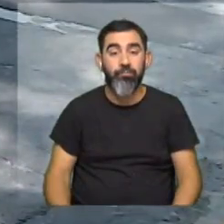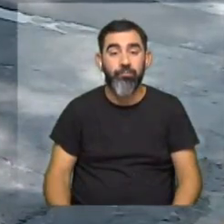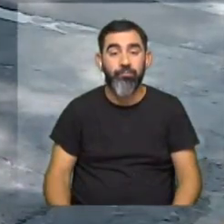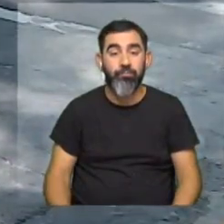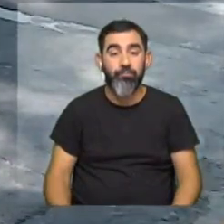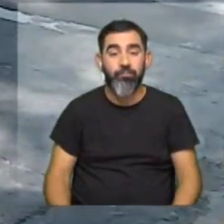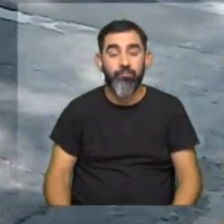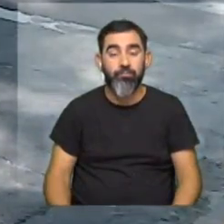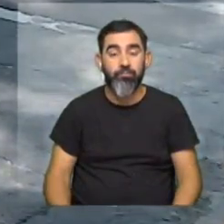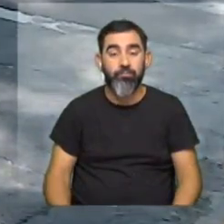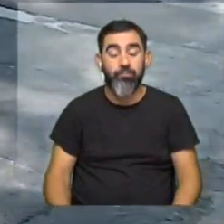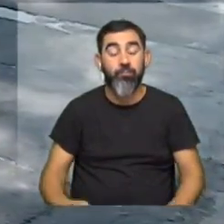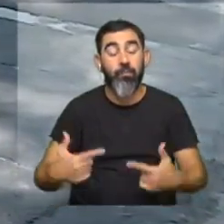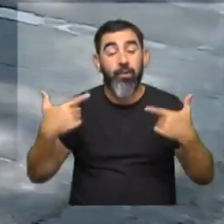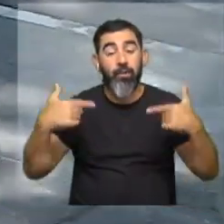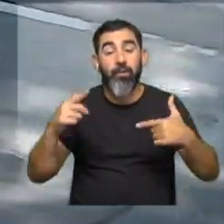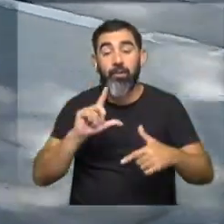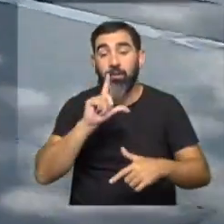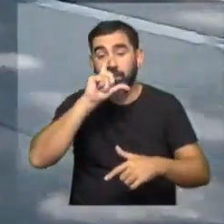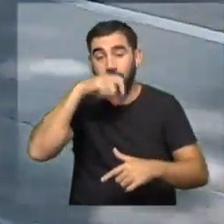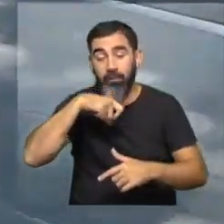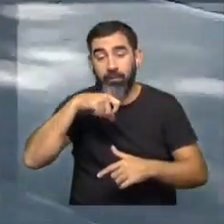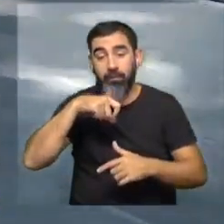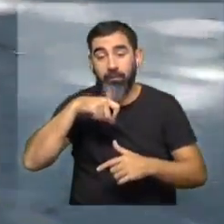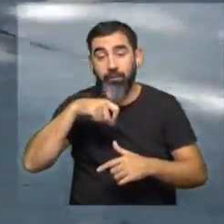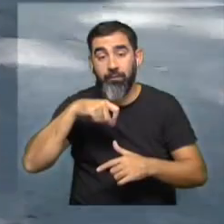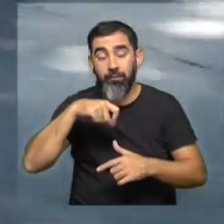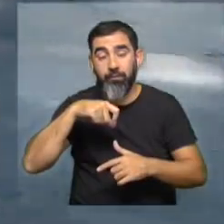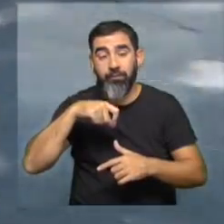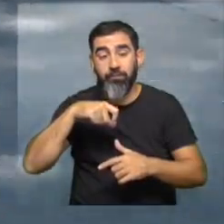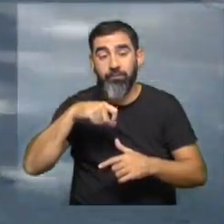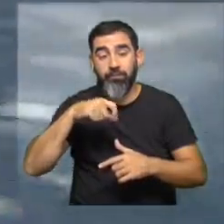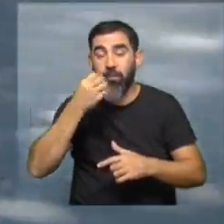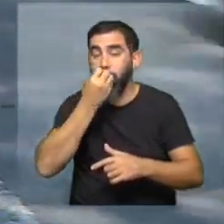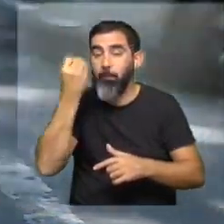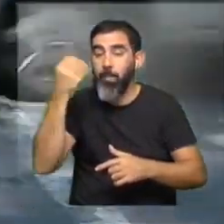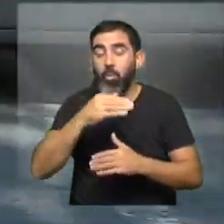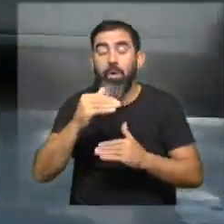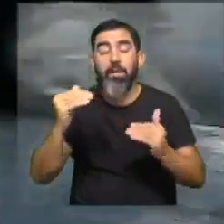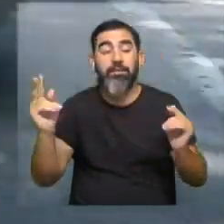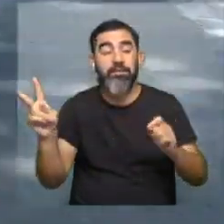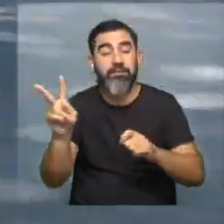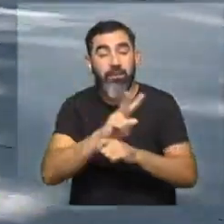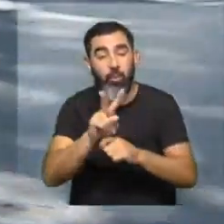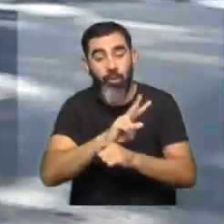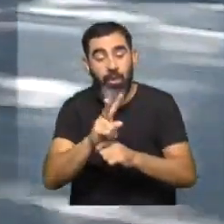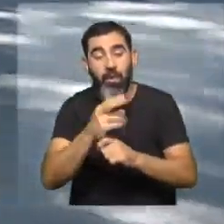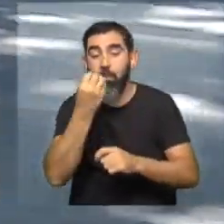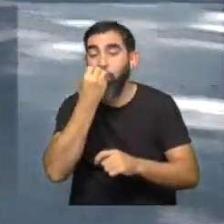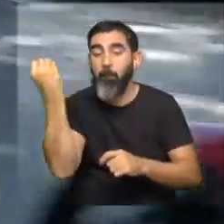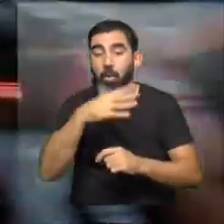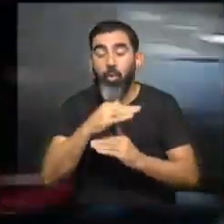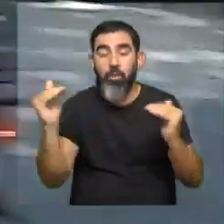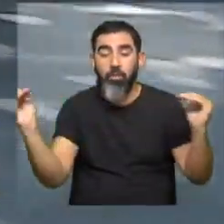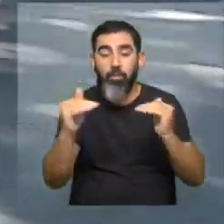un esfuerzo de la Intendencia de Montevideo en su afán de mejorar la seguridad y de mejorar el